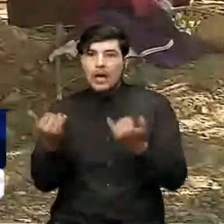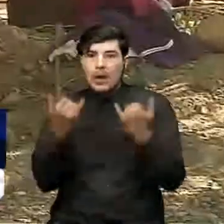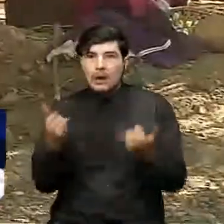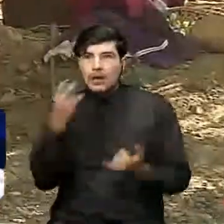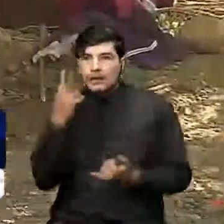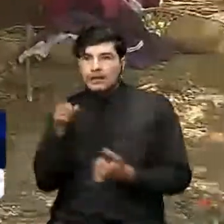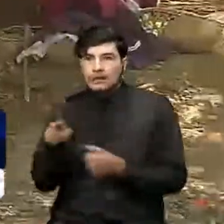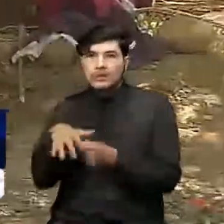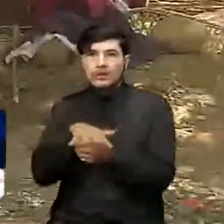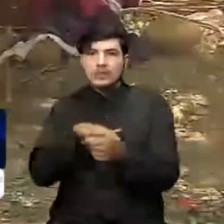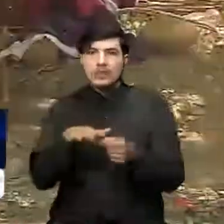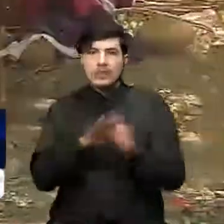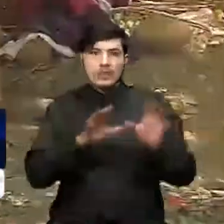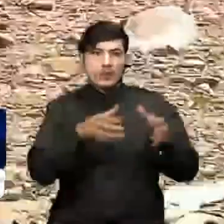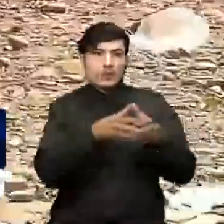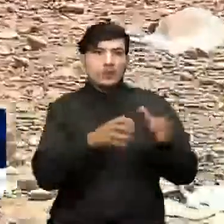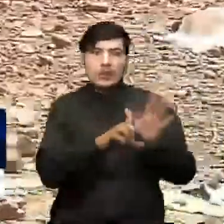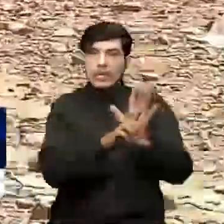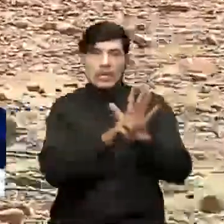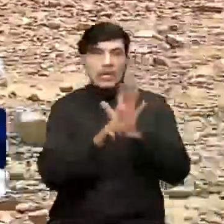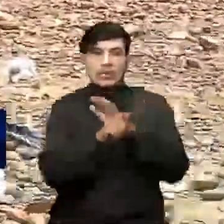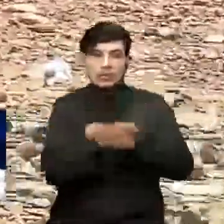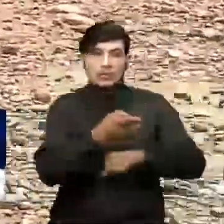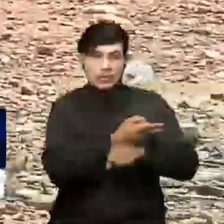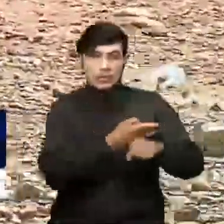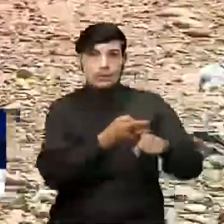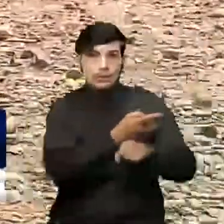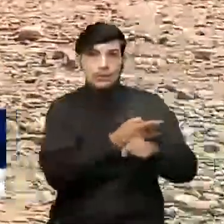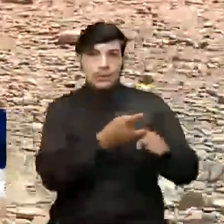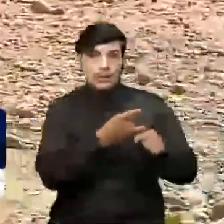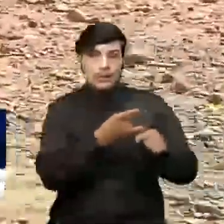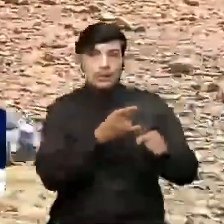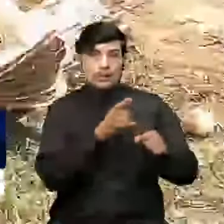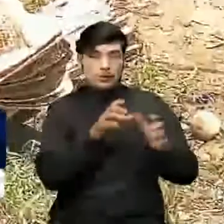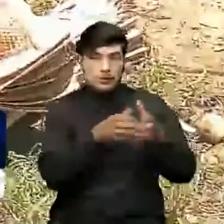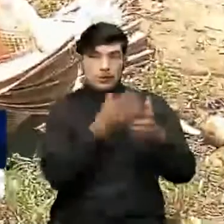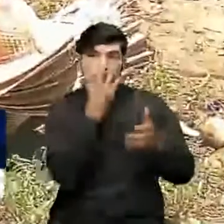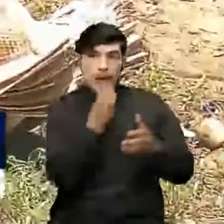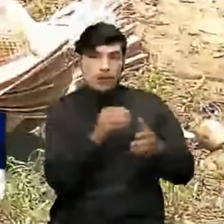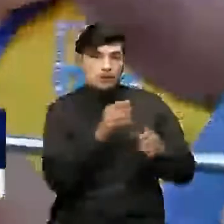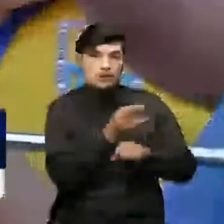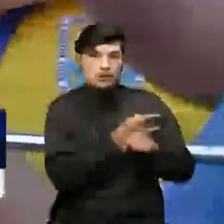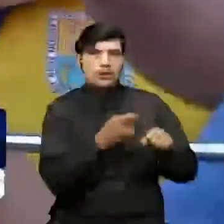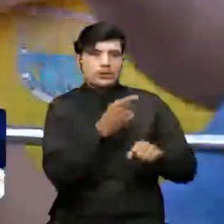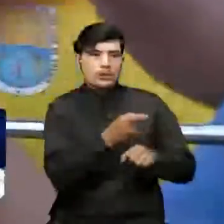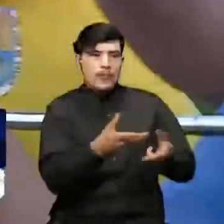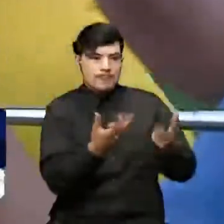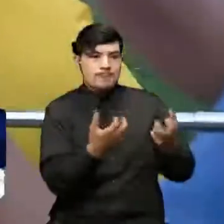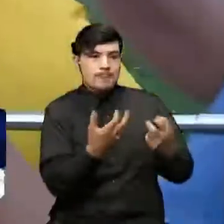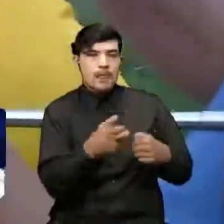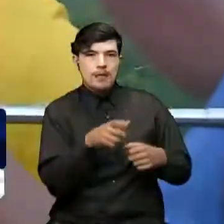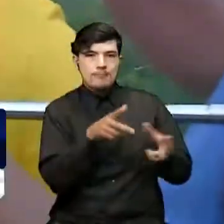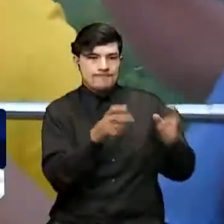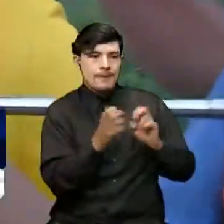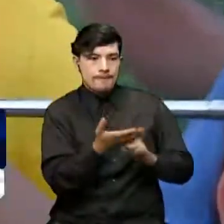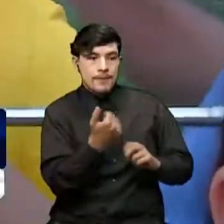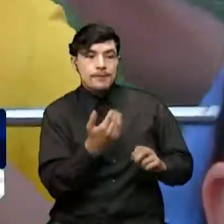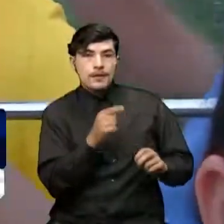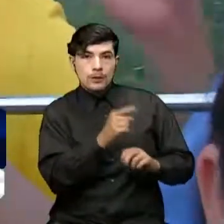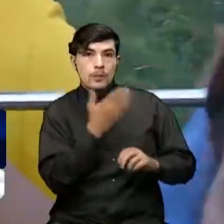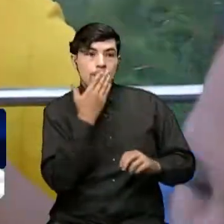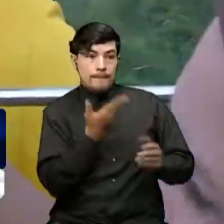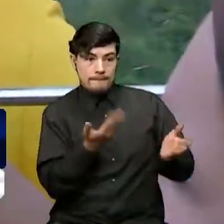hoy en día grupos ilegales estarían utilizando los yukpa para traficar contrabando en zona de frontera los utilizan para el contrabando